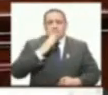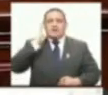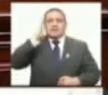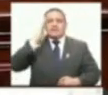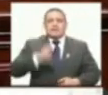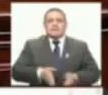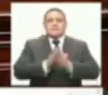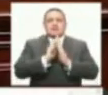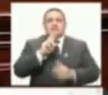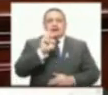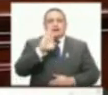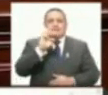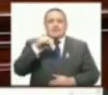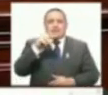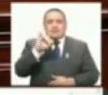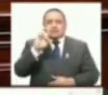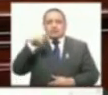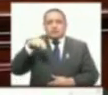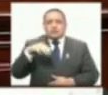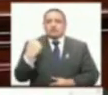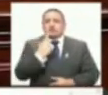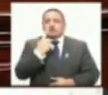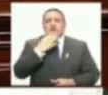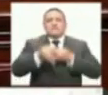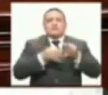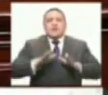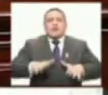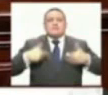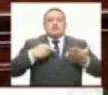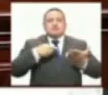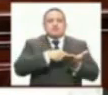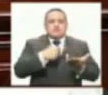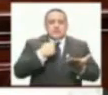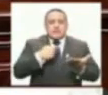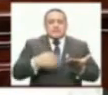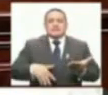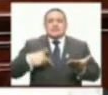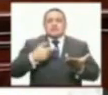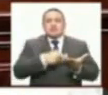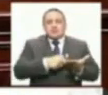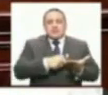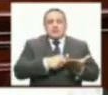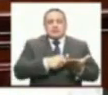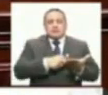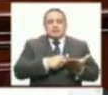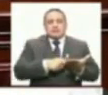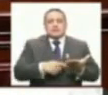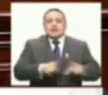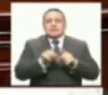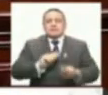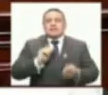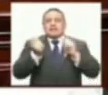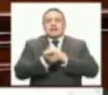convocar a un referéndum constituyente. Solo menciona la posibilidad la posibilidad, la